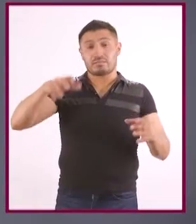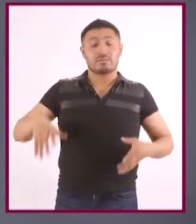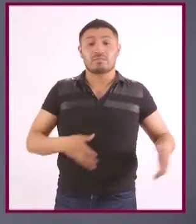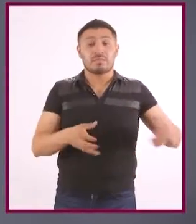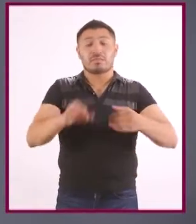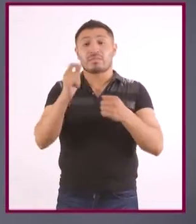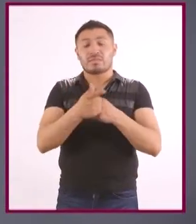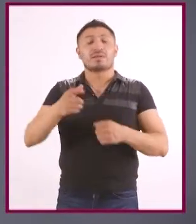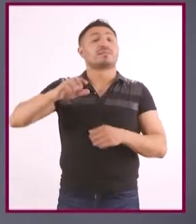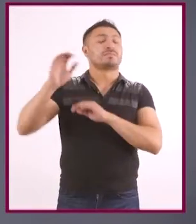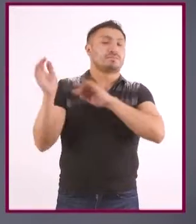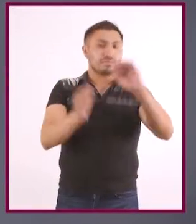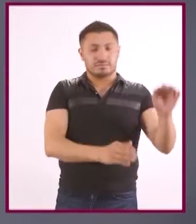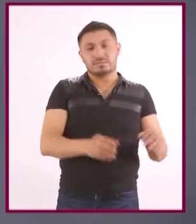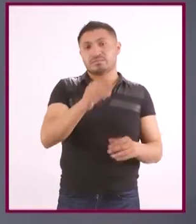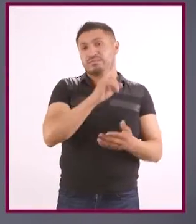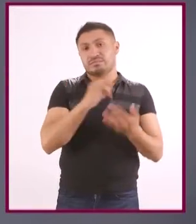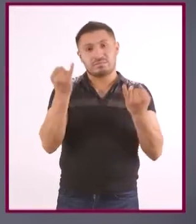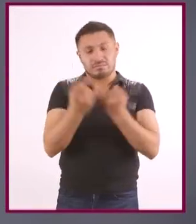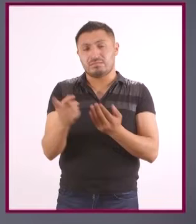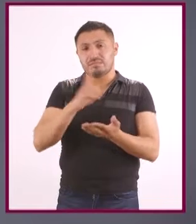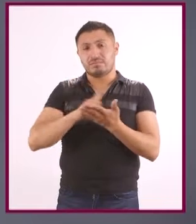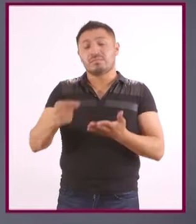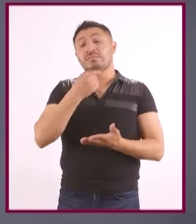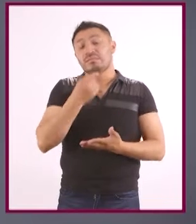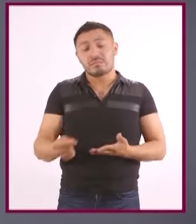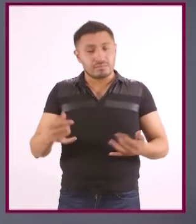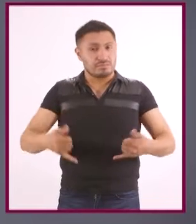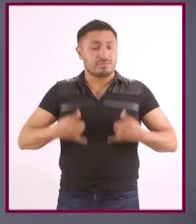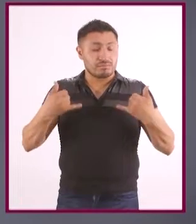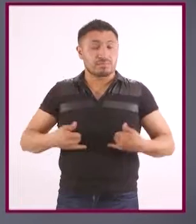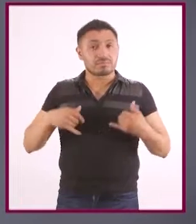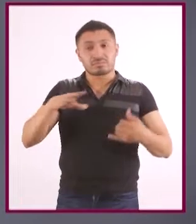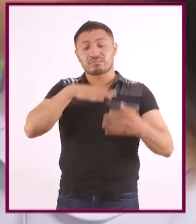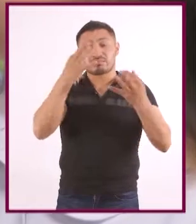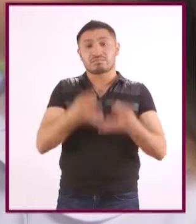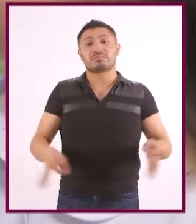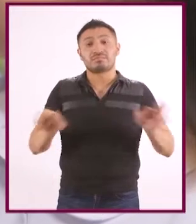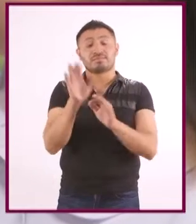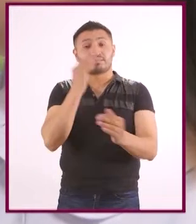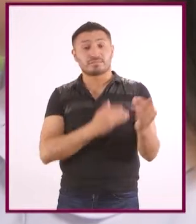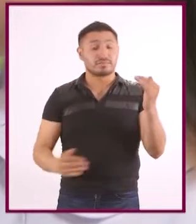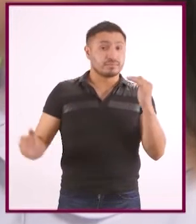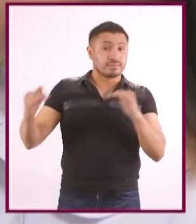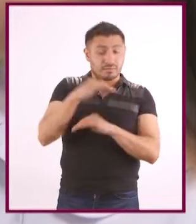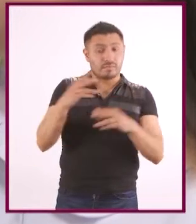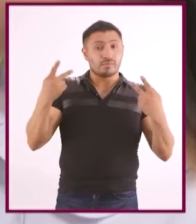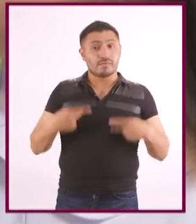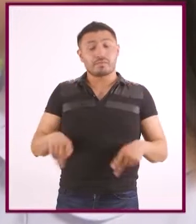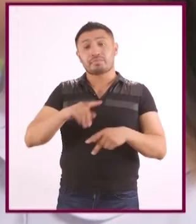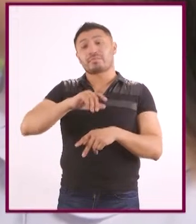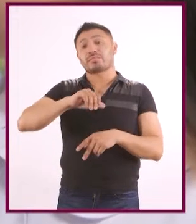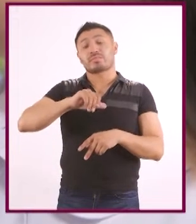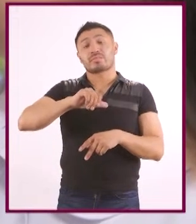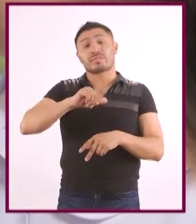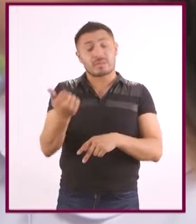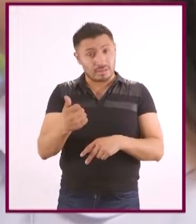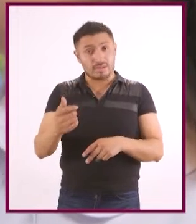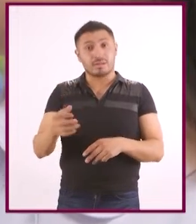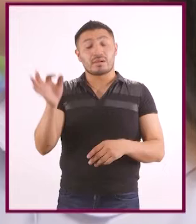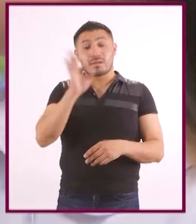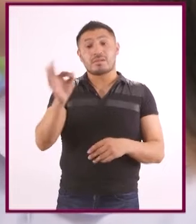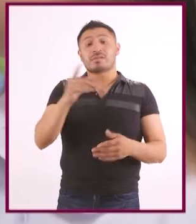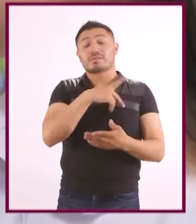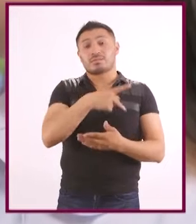de niñas, niños y adolescentes, los cuales tienen prioridad sobre los derechos de otras personas en caso de que sus